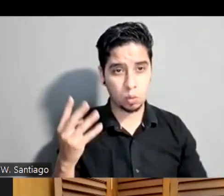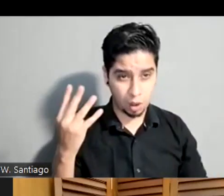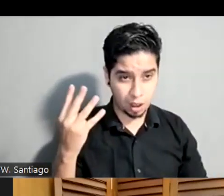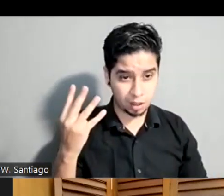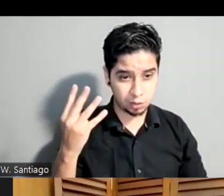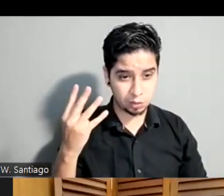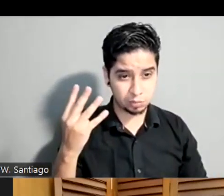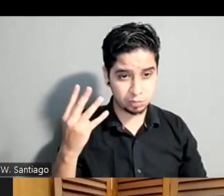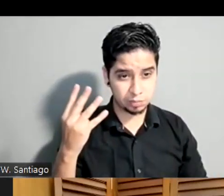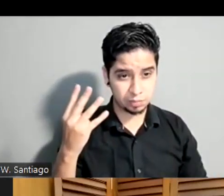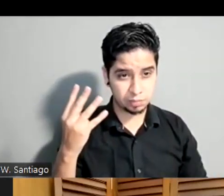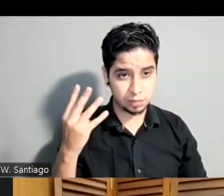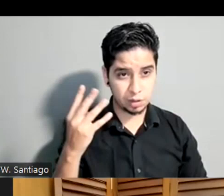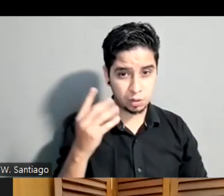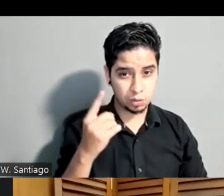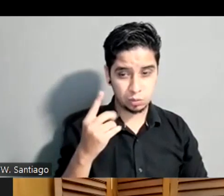4 de octubre, mira cómo se les olvida.